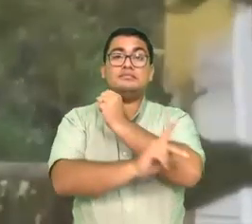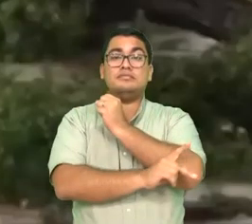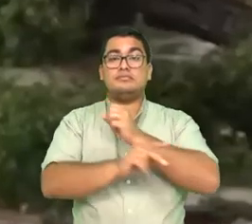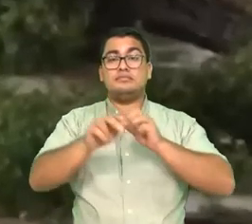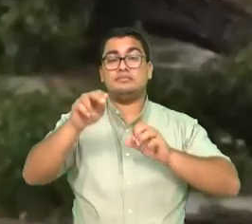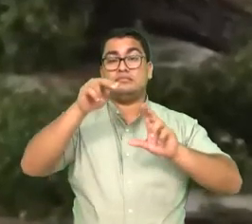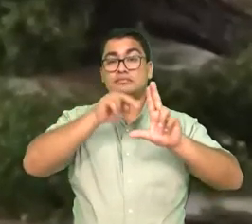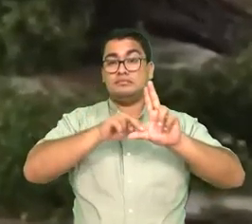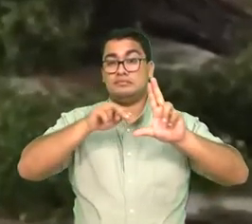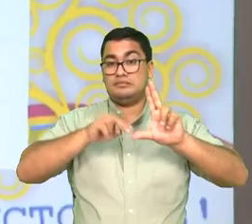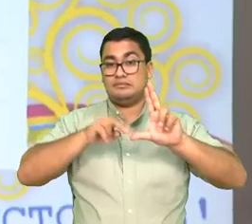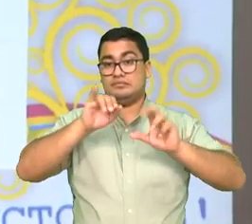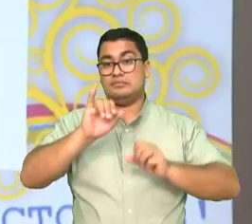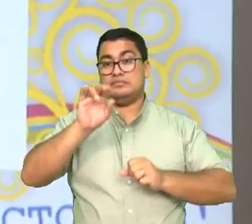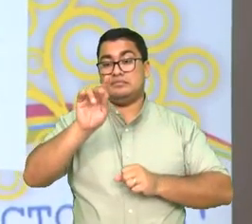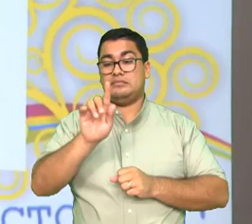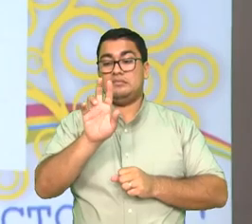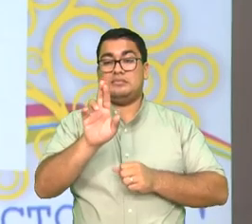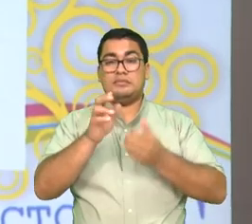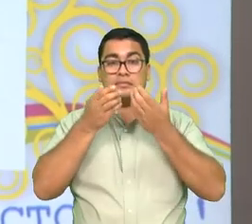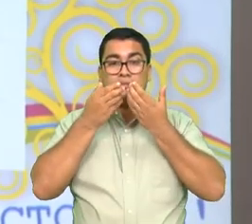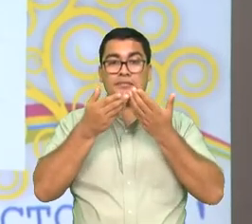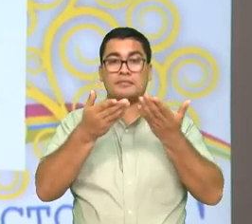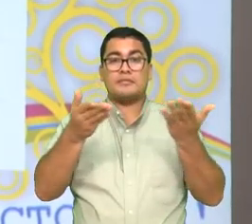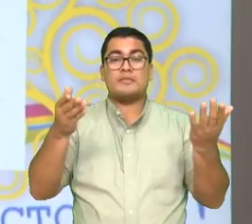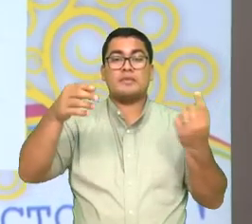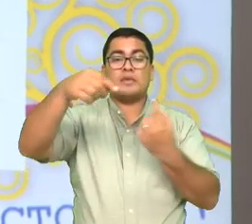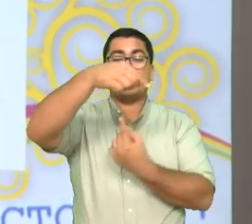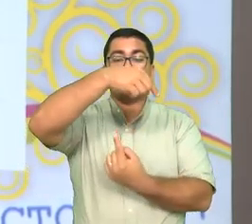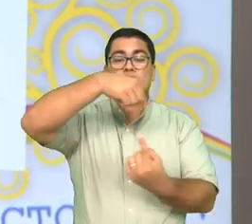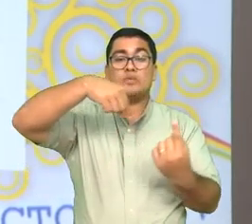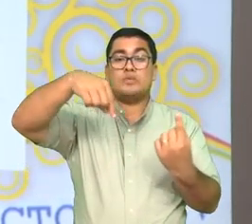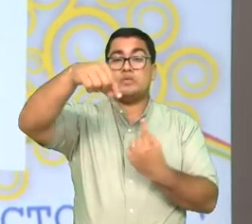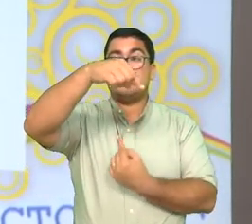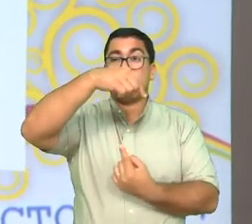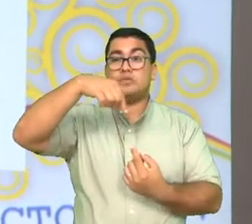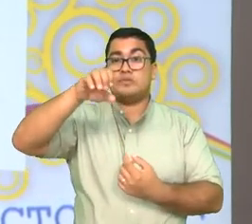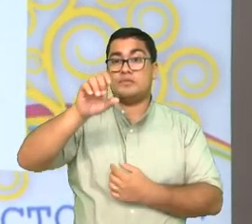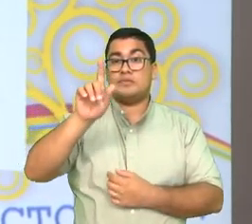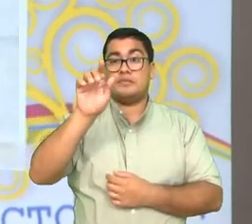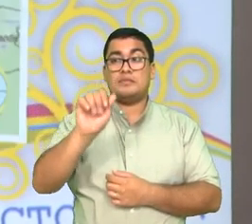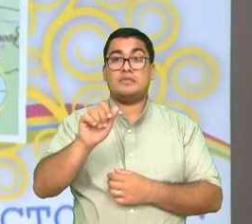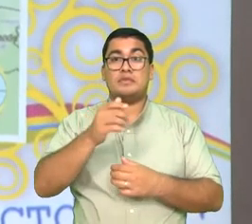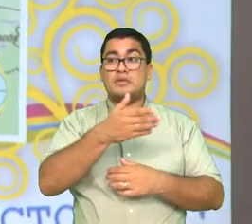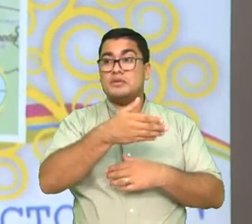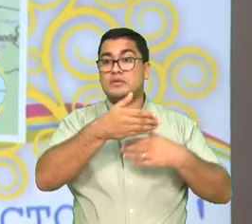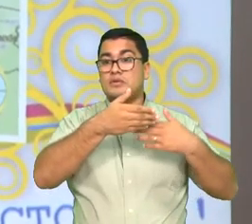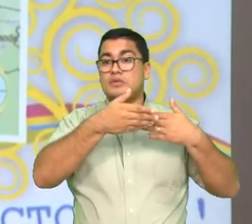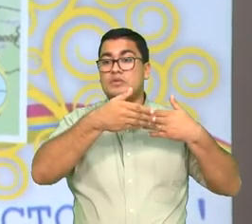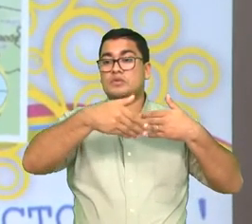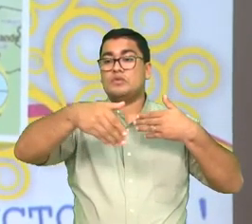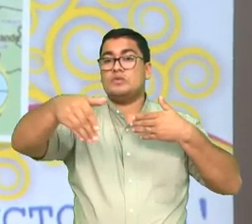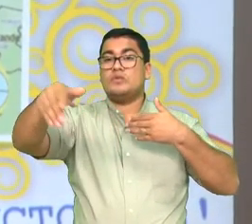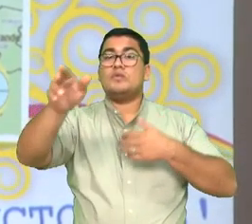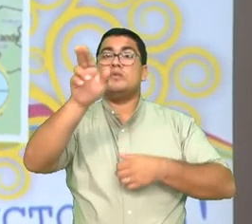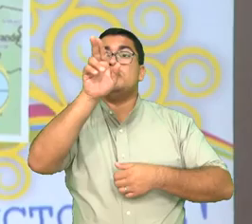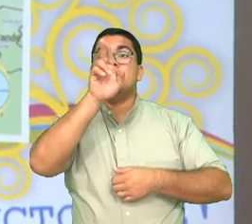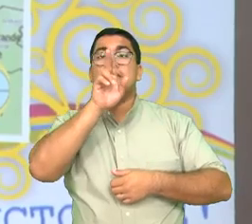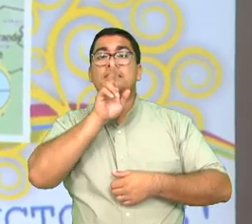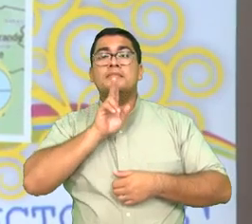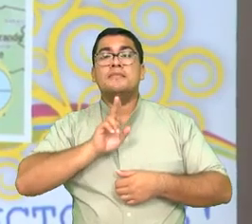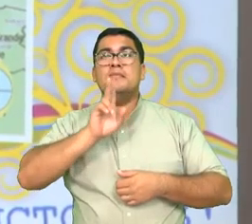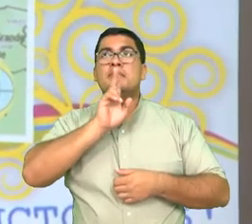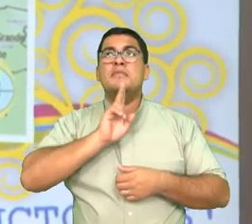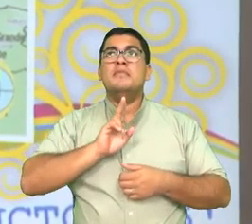SINAPRED e INETER. ETA va a ir buscando, decíamos, territorio de Honduras y va a irse moviendo de sur a norte. Producto de